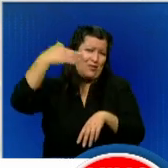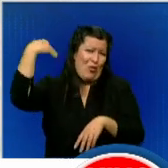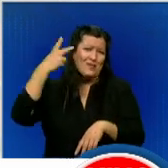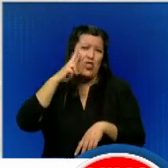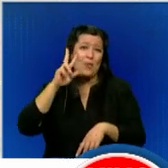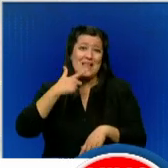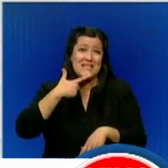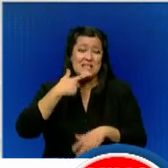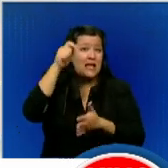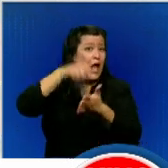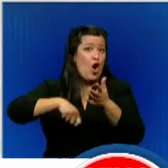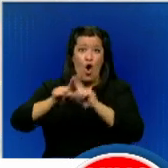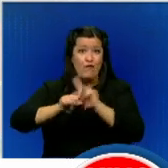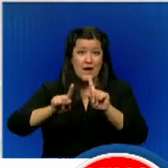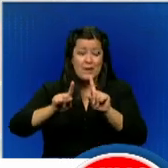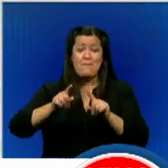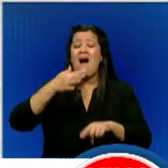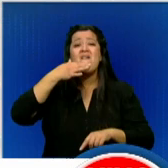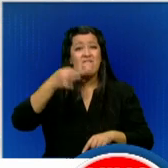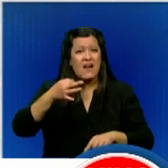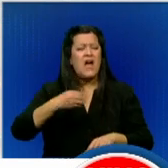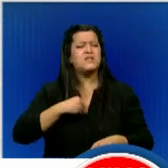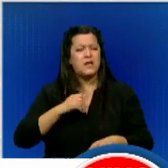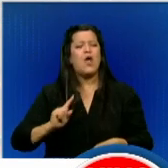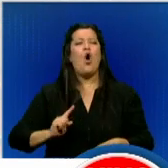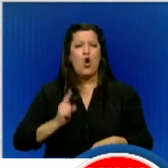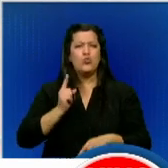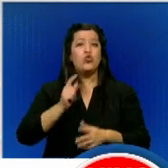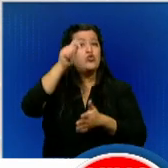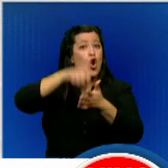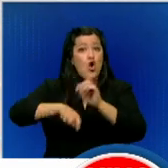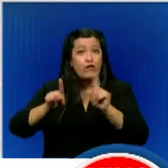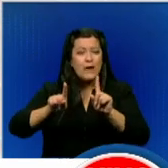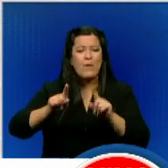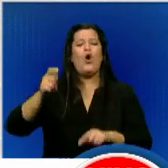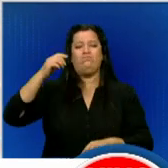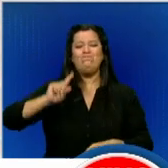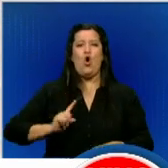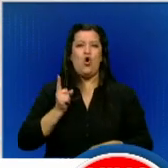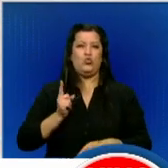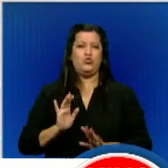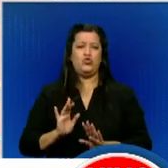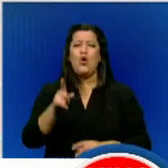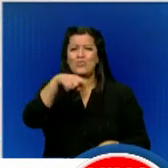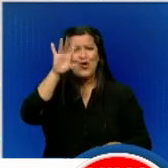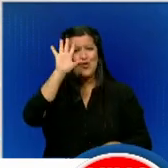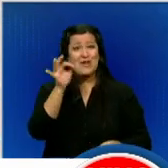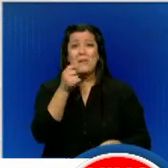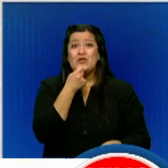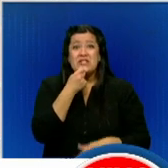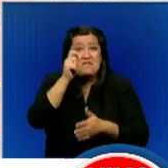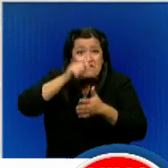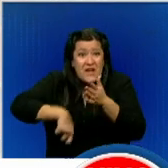que la verdad que nos sentimos muy orgullosos porque sabemos lo que significaba